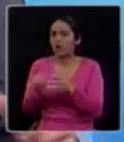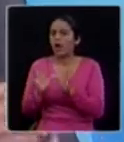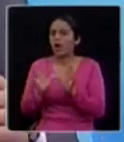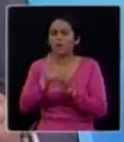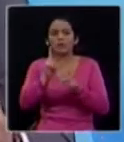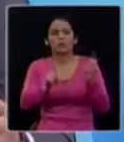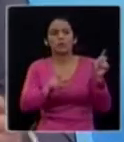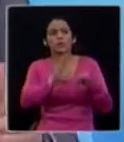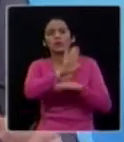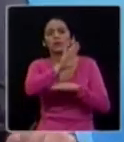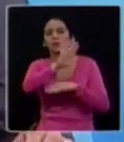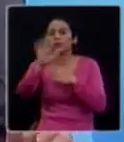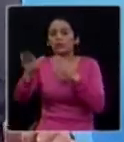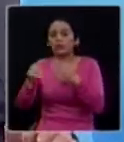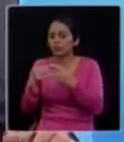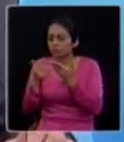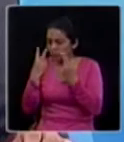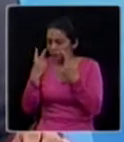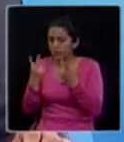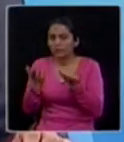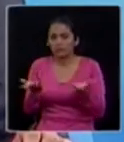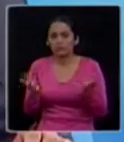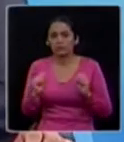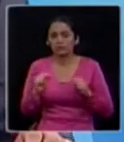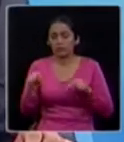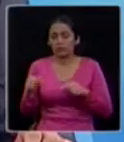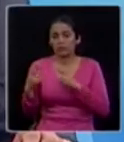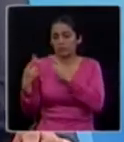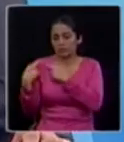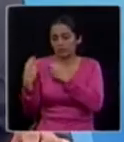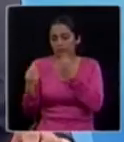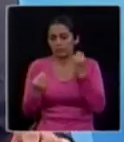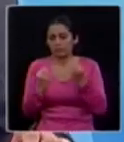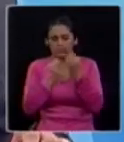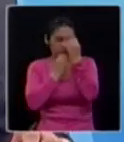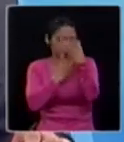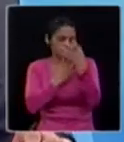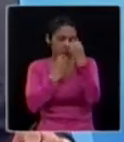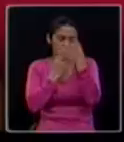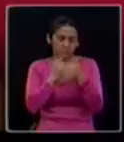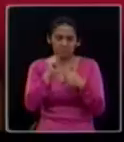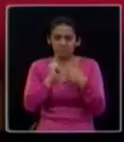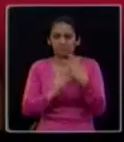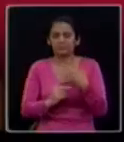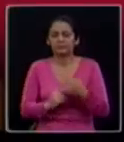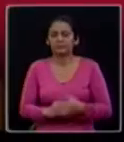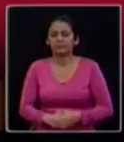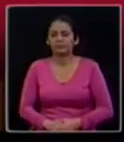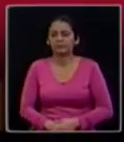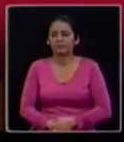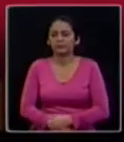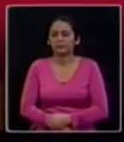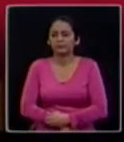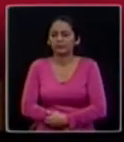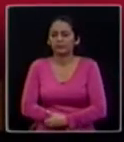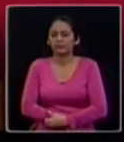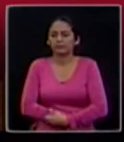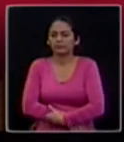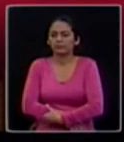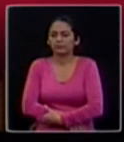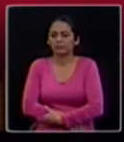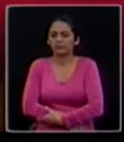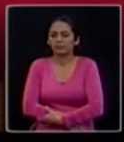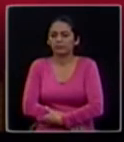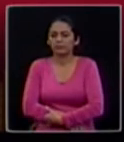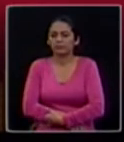nosotros tenemos que rendir cuentas porque esa es una de nuestras atribuciones y tenemos que empezar nosotros en casa. ¿Se argumentó todo lo que tenía que argumentarse